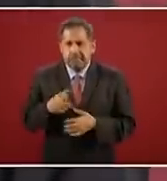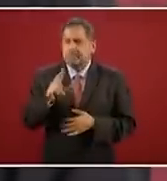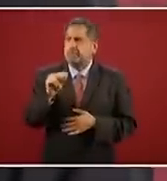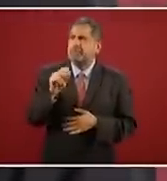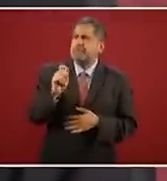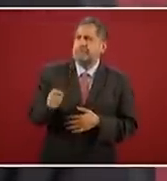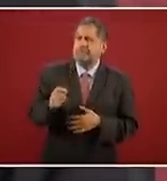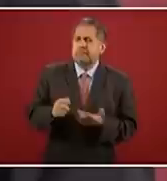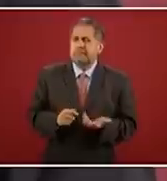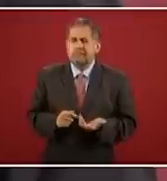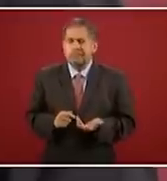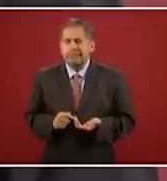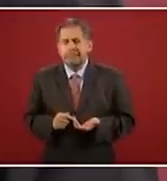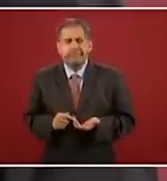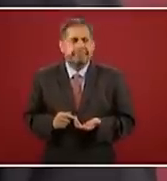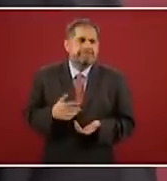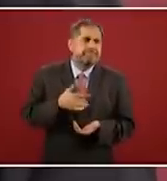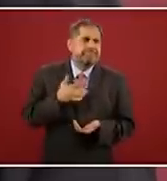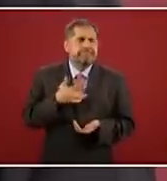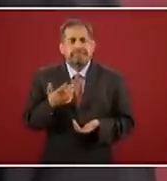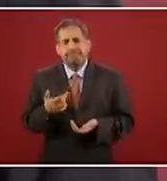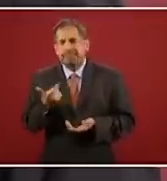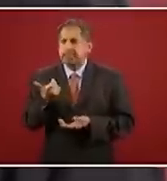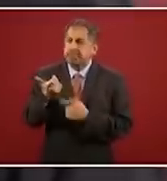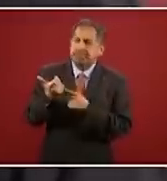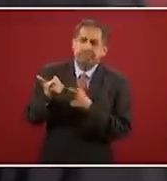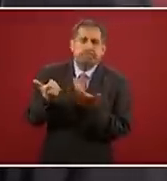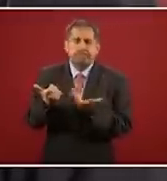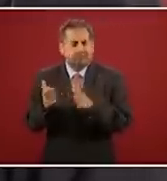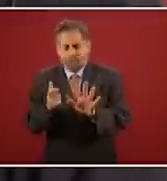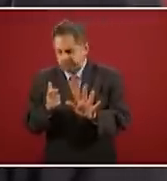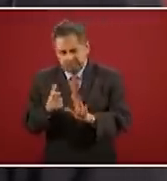asunto de dinero,